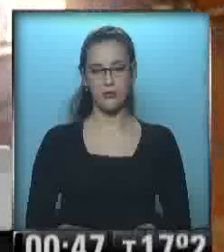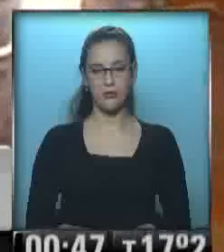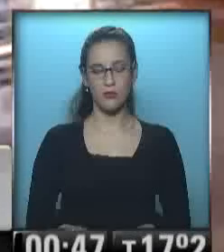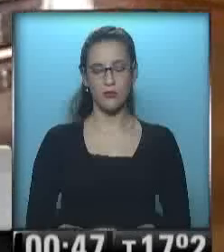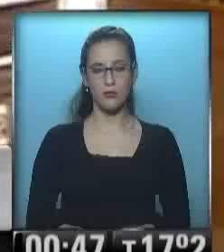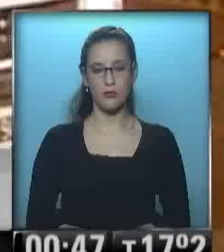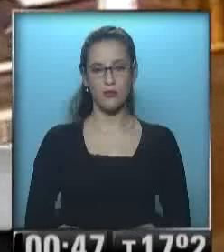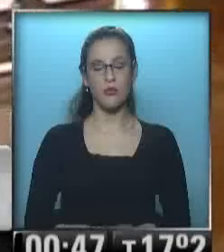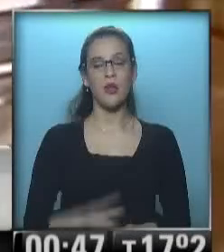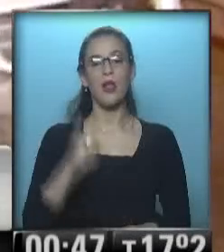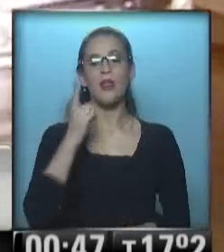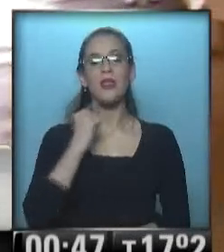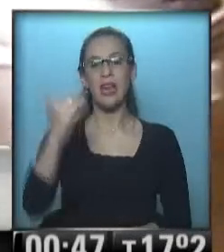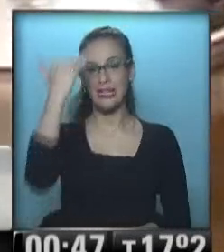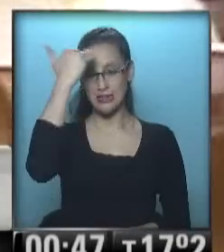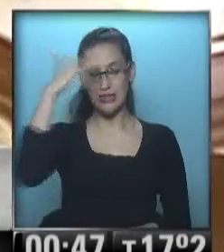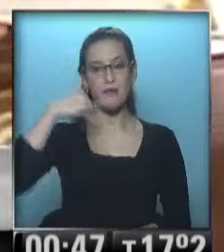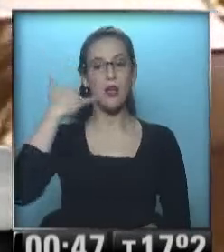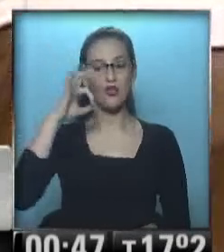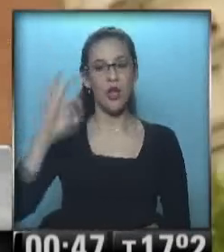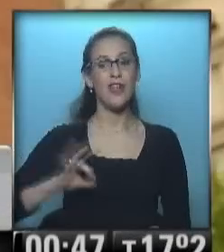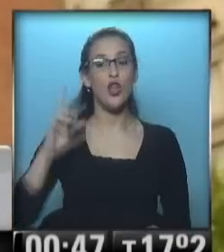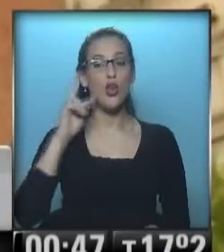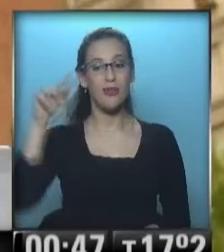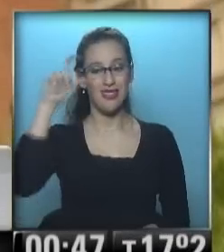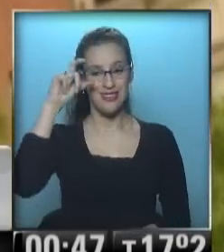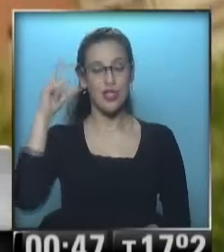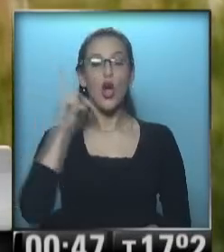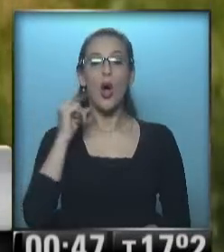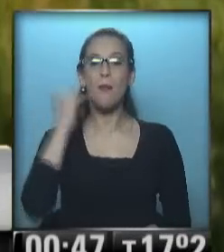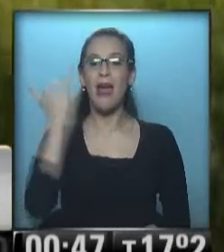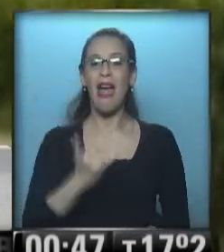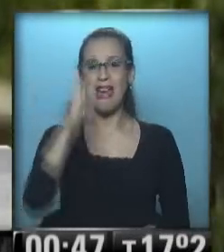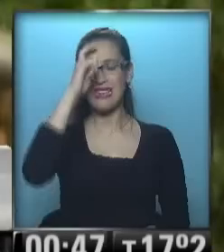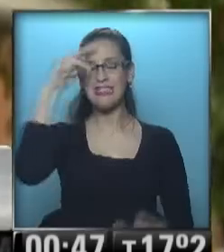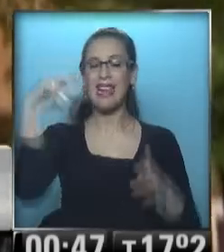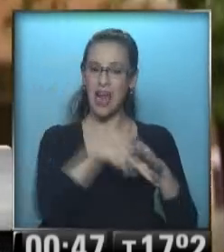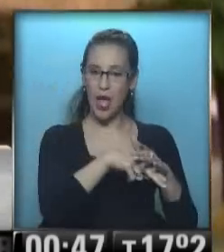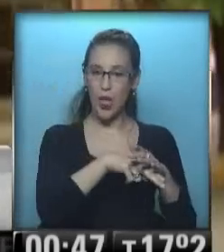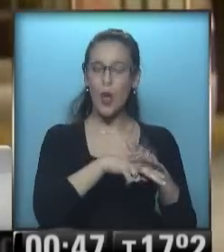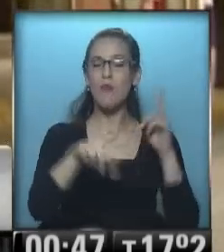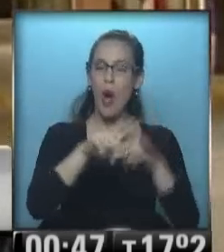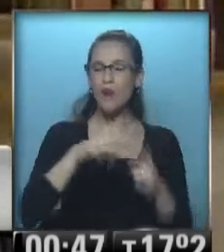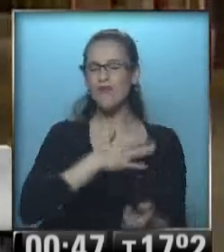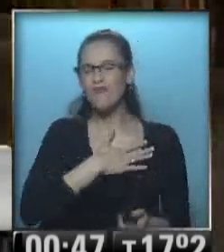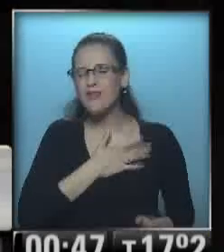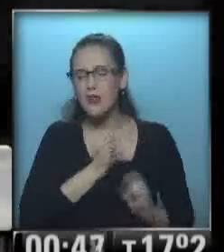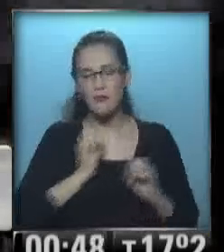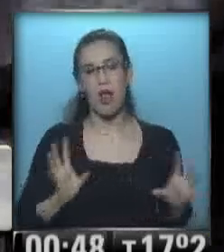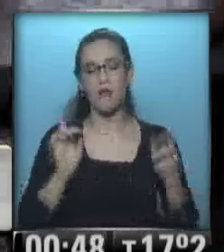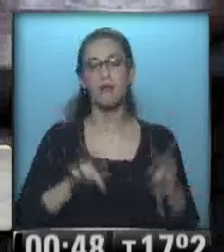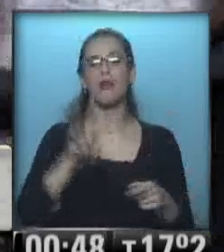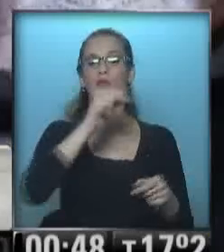El 15 de mayo del año 2010, Cerati fue internado por una descompensación luego de presentar su show en